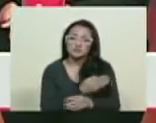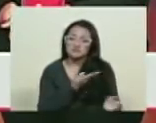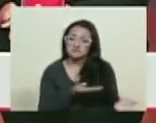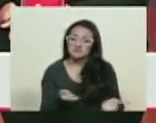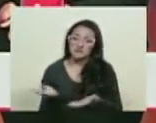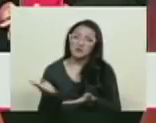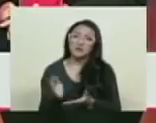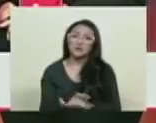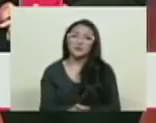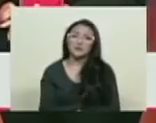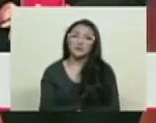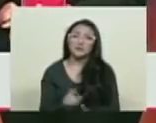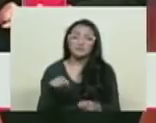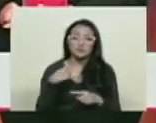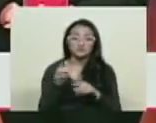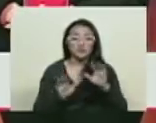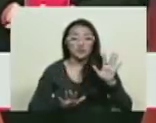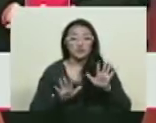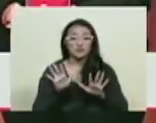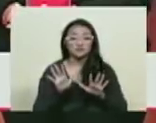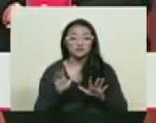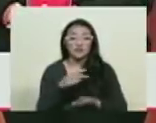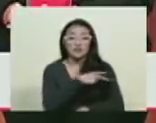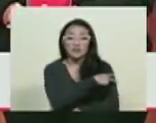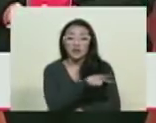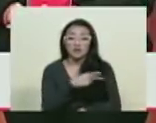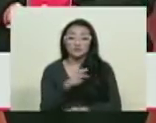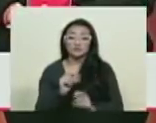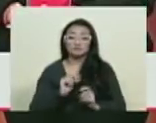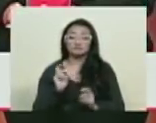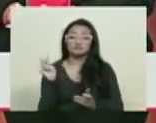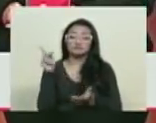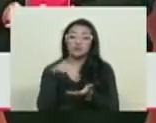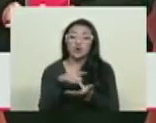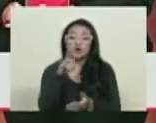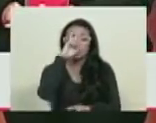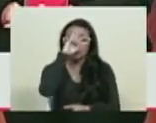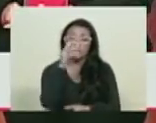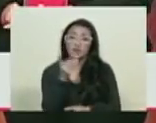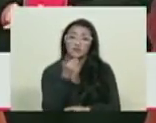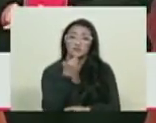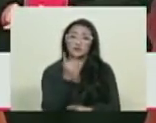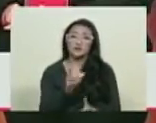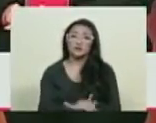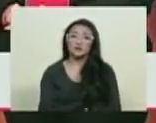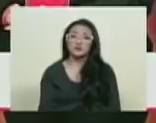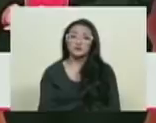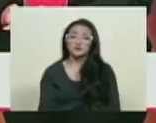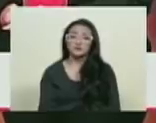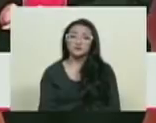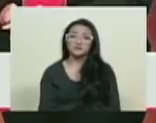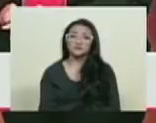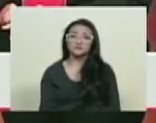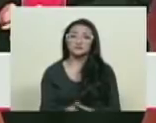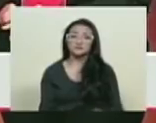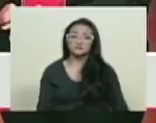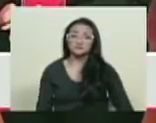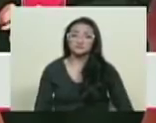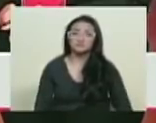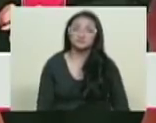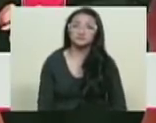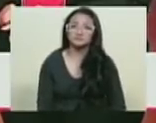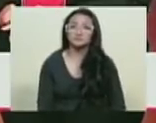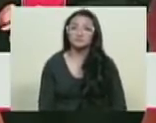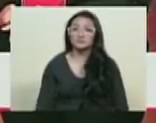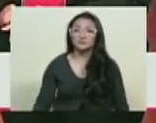el próximo 15 nuestra delegación estará en república dominicana se han negado a